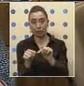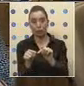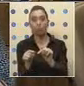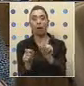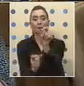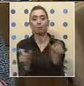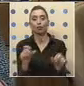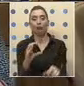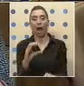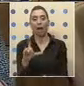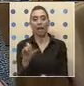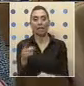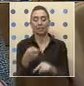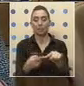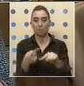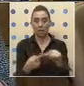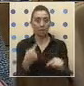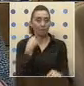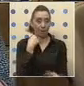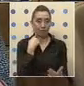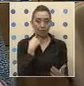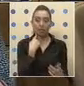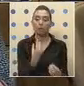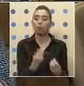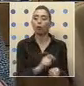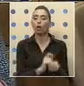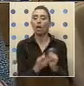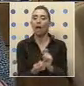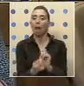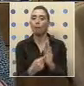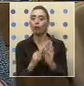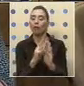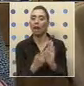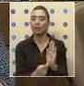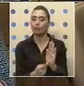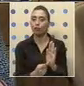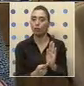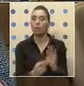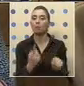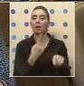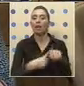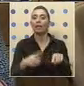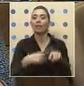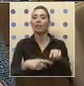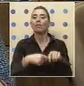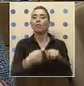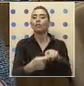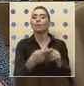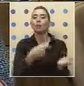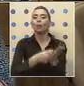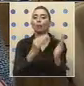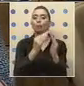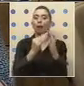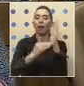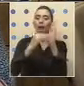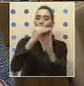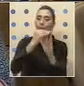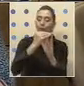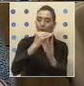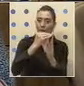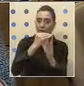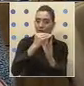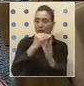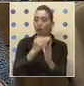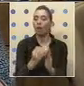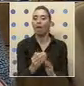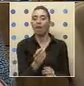clase media es el que genera producto de los cambios que propone esta reforma y que afectan al crédito hipotecario. En primer término, como subirá